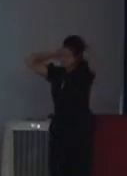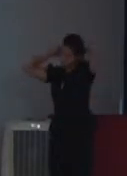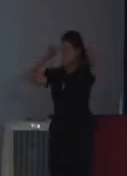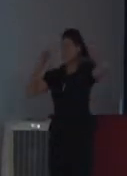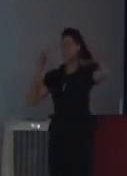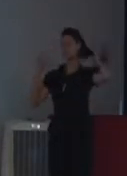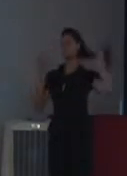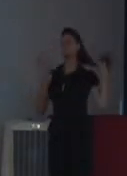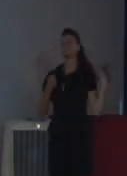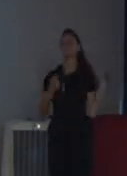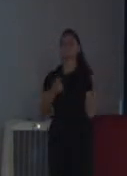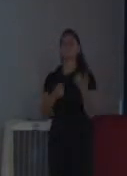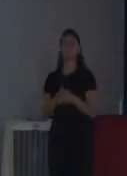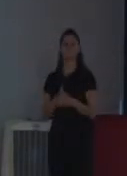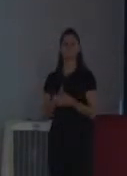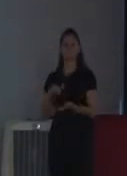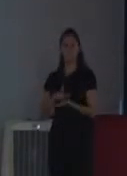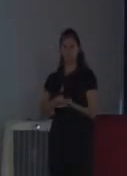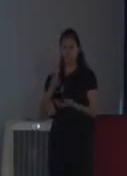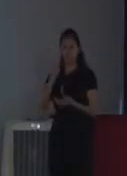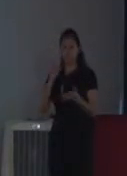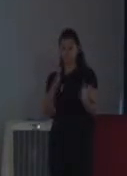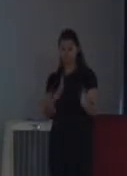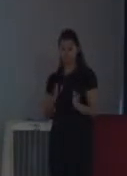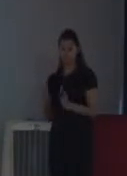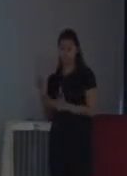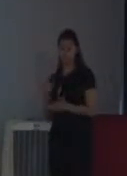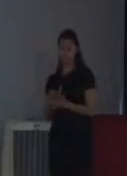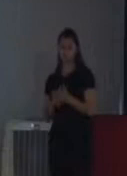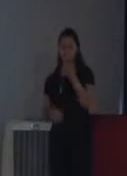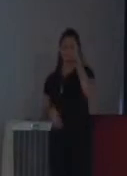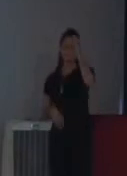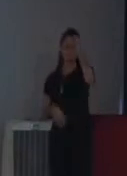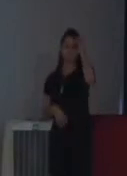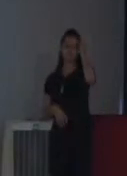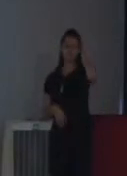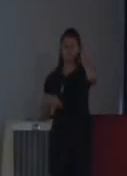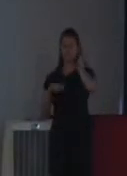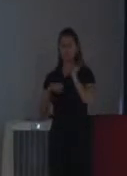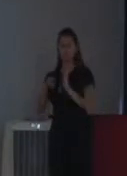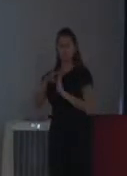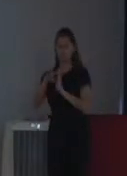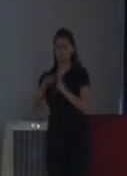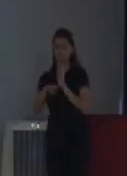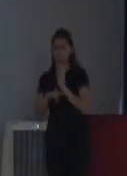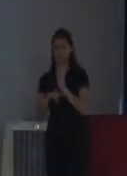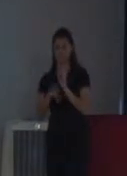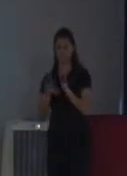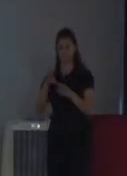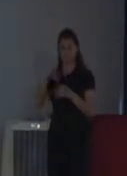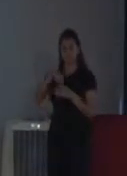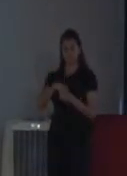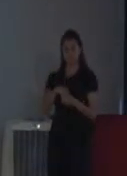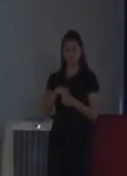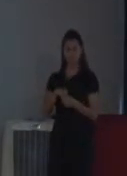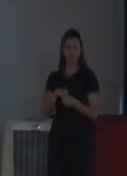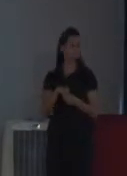Miramos entonces, en ese orden de ideas, esa normativa interna que tenemos en